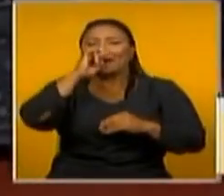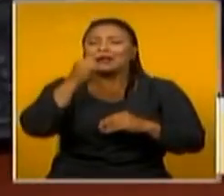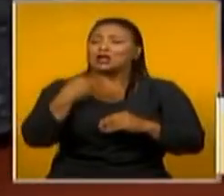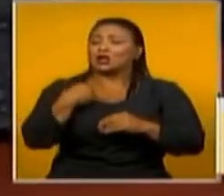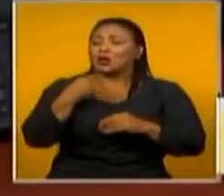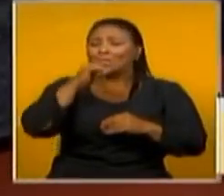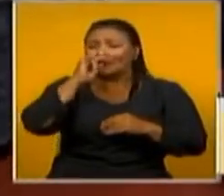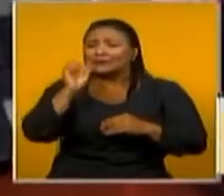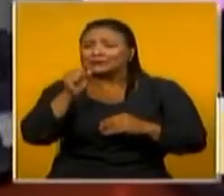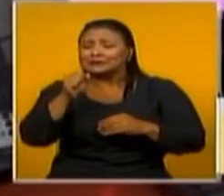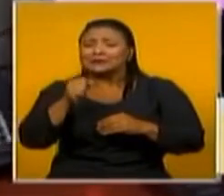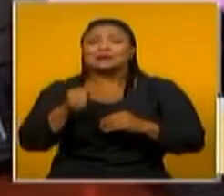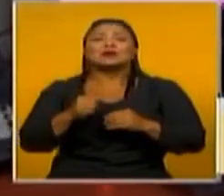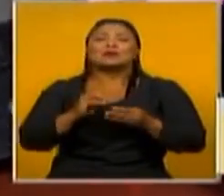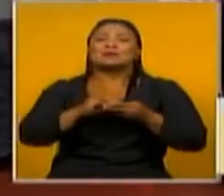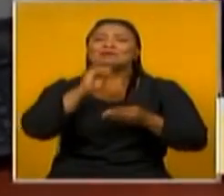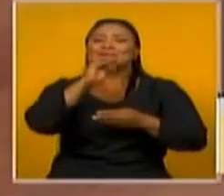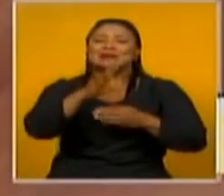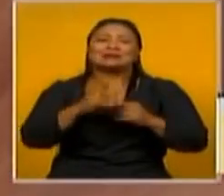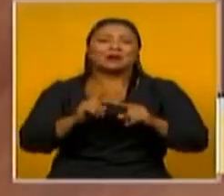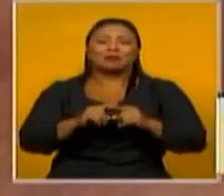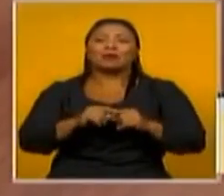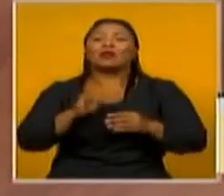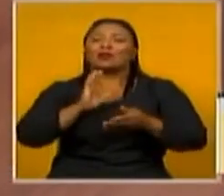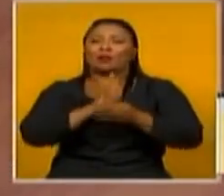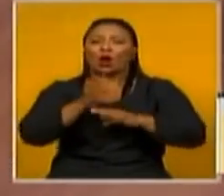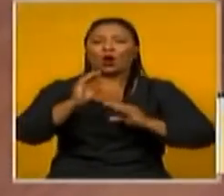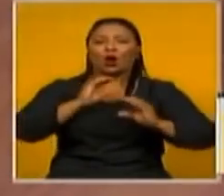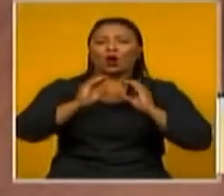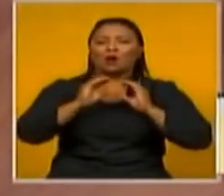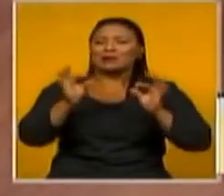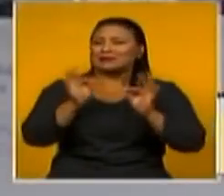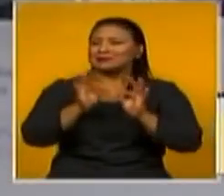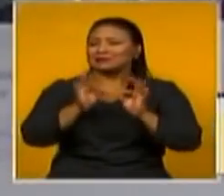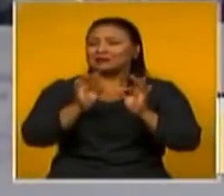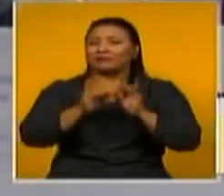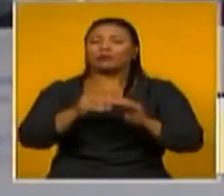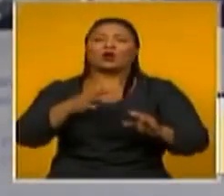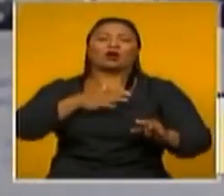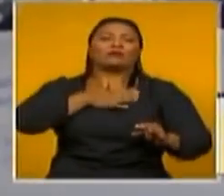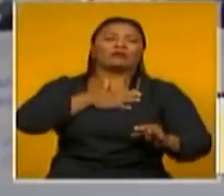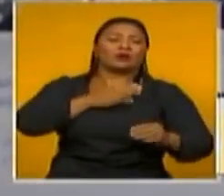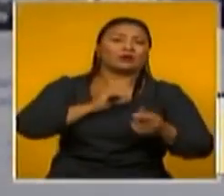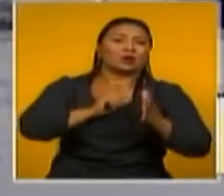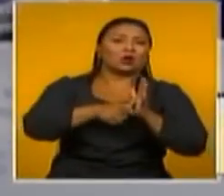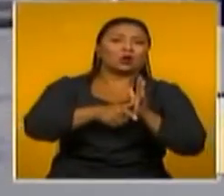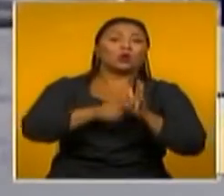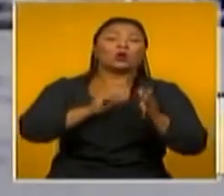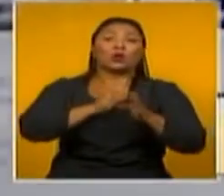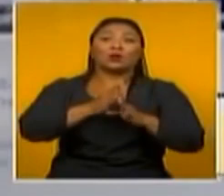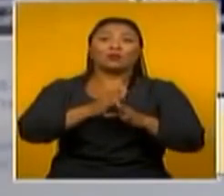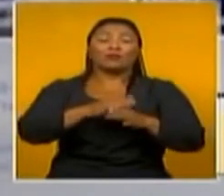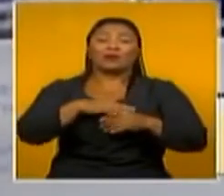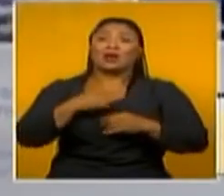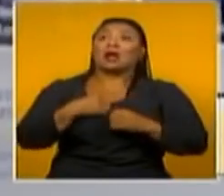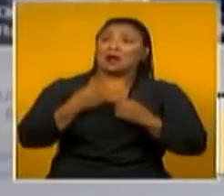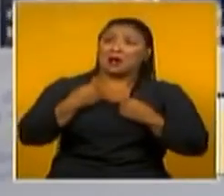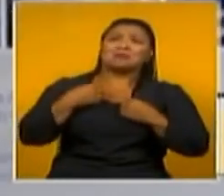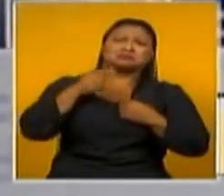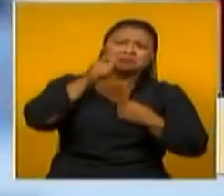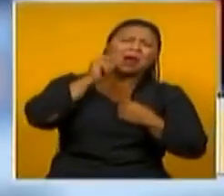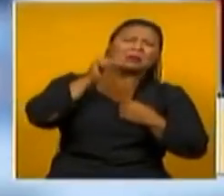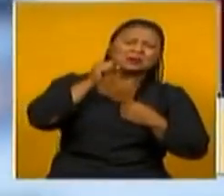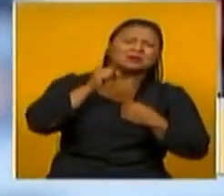adolescentes. El objetivo es generar confianza en las o los menores y una vez que lo logran, sacan las garras. En uno de los últimos